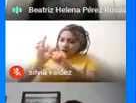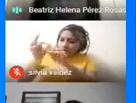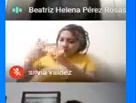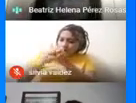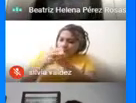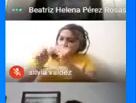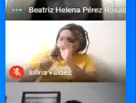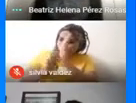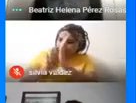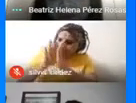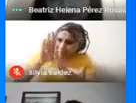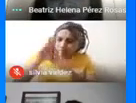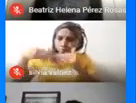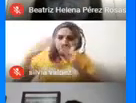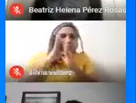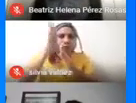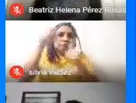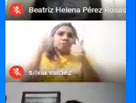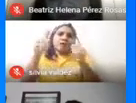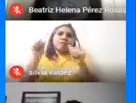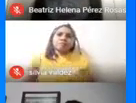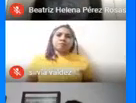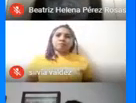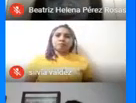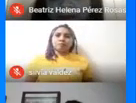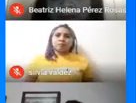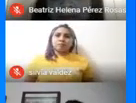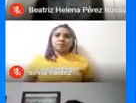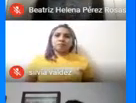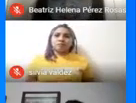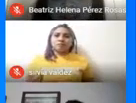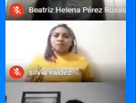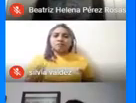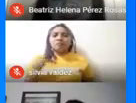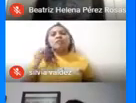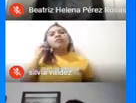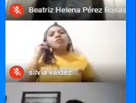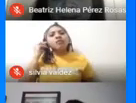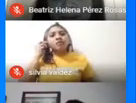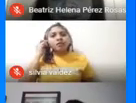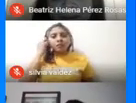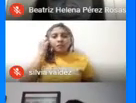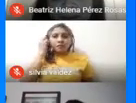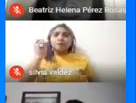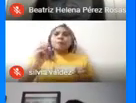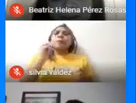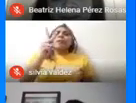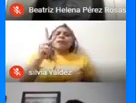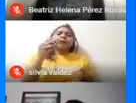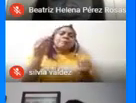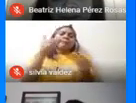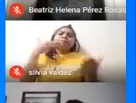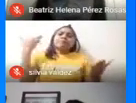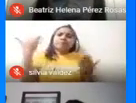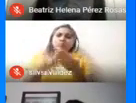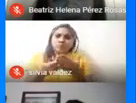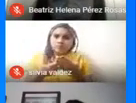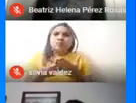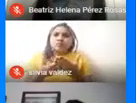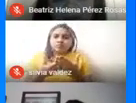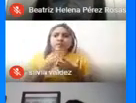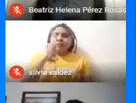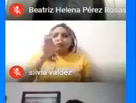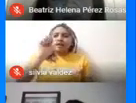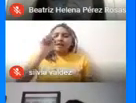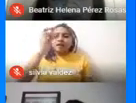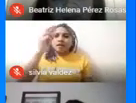salir adelante. Ok, muchísimas gracias, Beatriz,